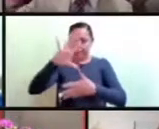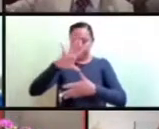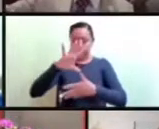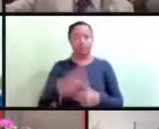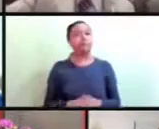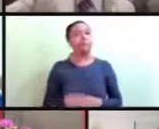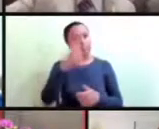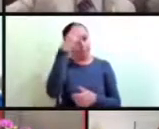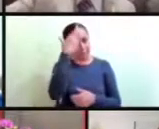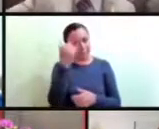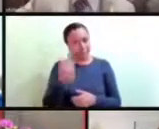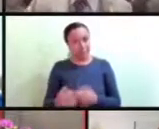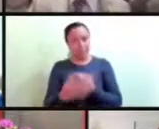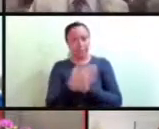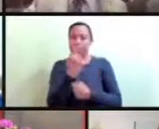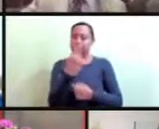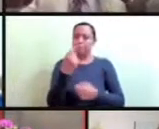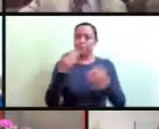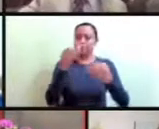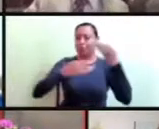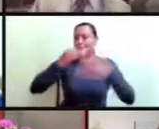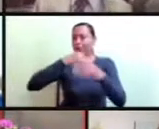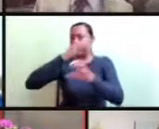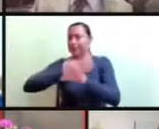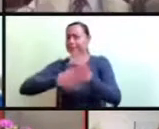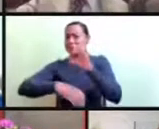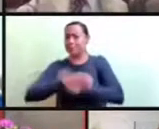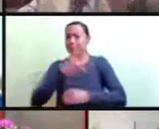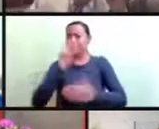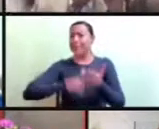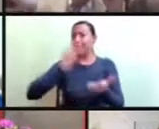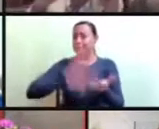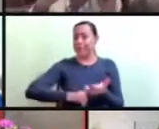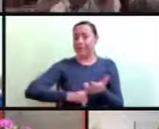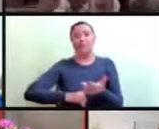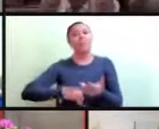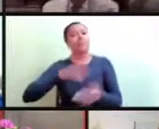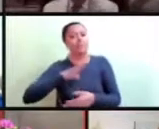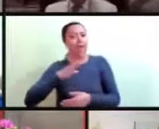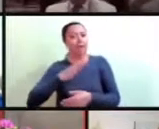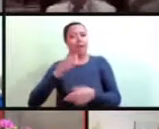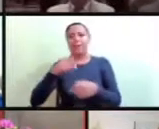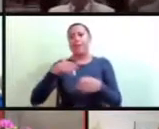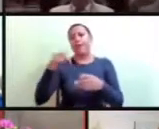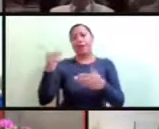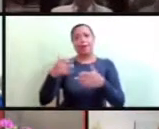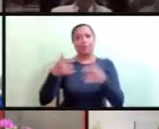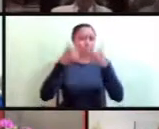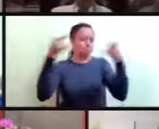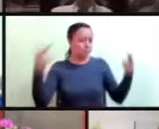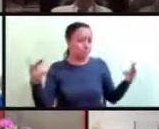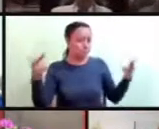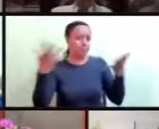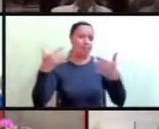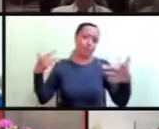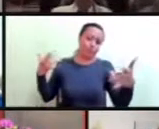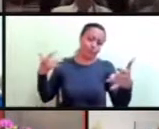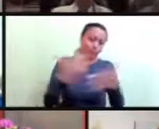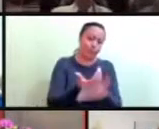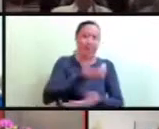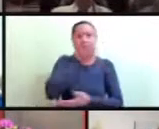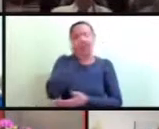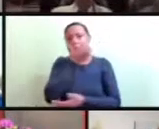del extenso patrimonio que nos caracteriza, de nuestra historia, tradiciones y sobre todo de las